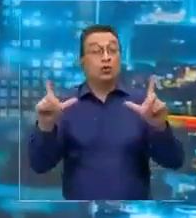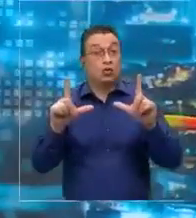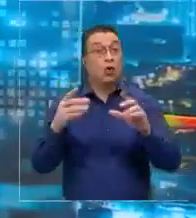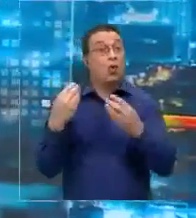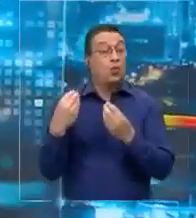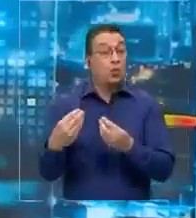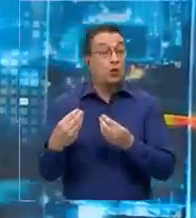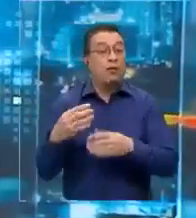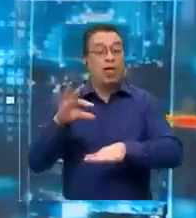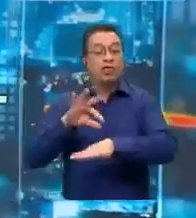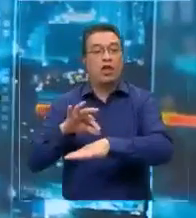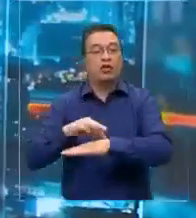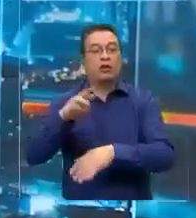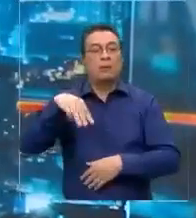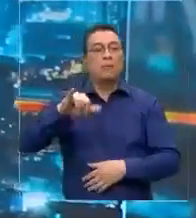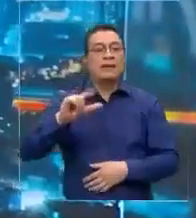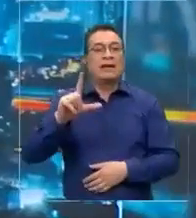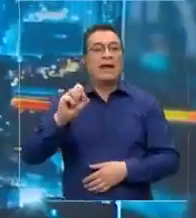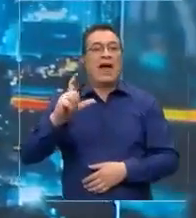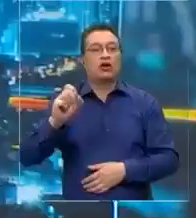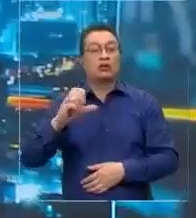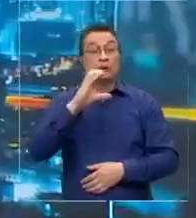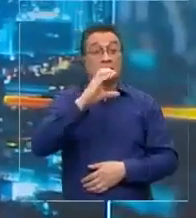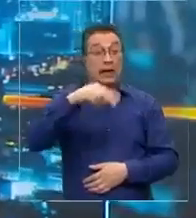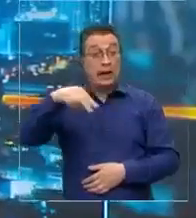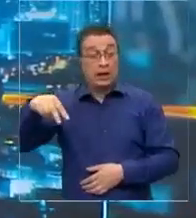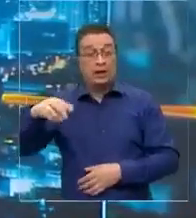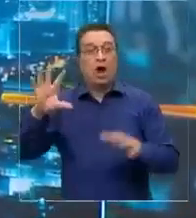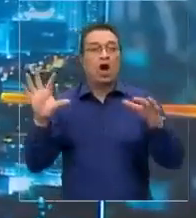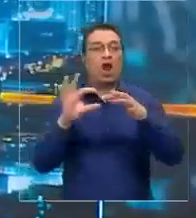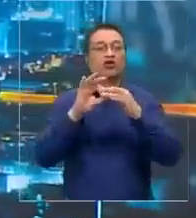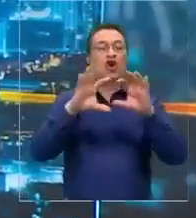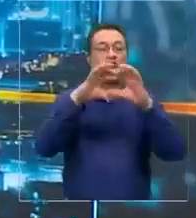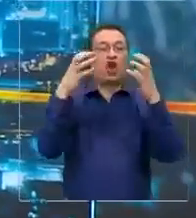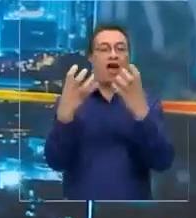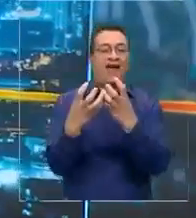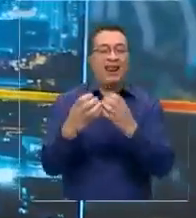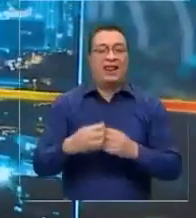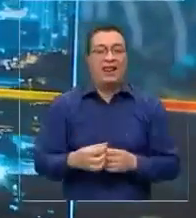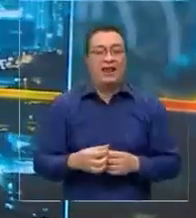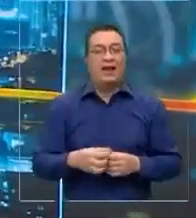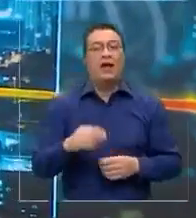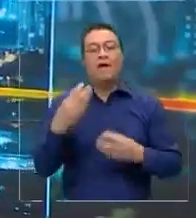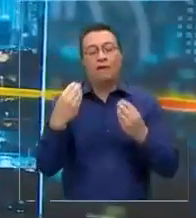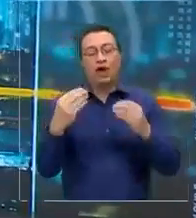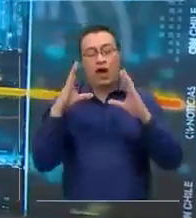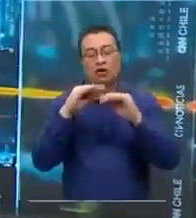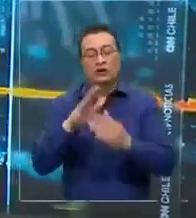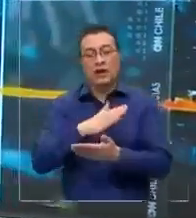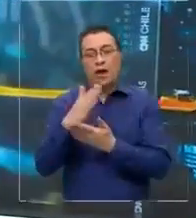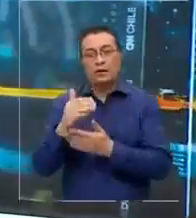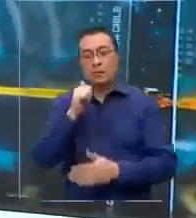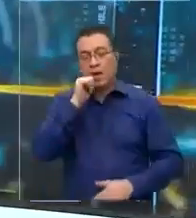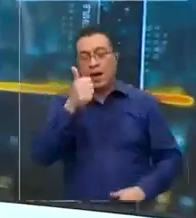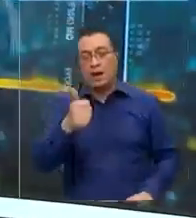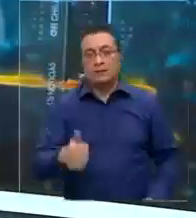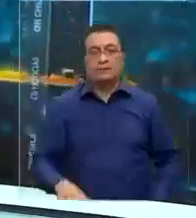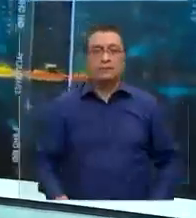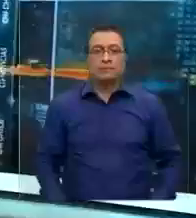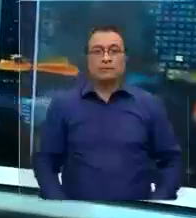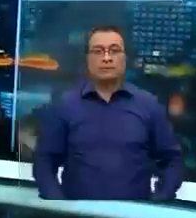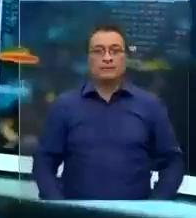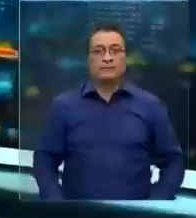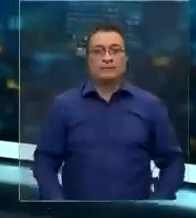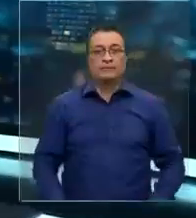imperdible del Doctor Milagro. Y en CNN Chile, Conexión Global Prime. Que tengan buenas noches y hasta mañana.